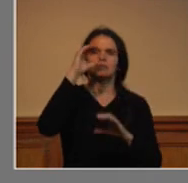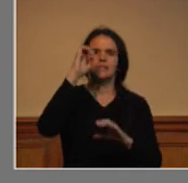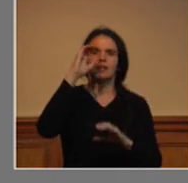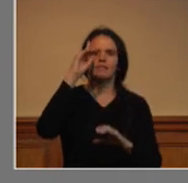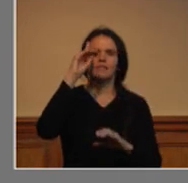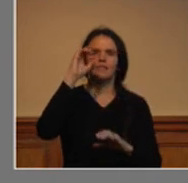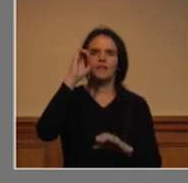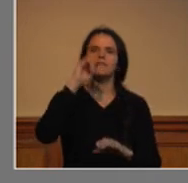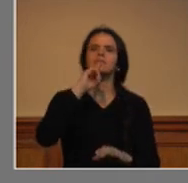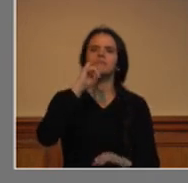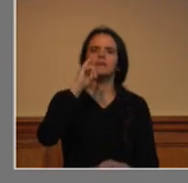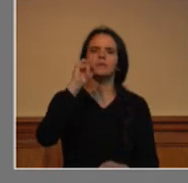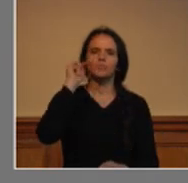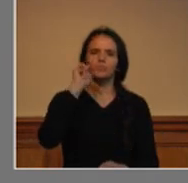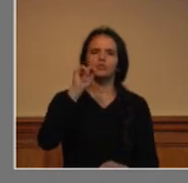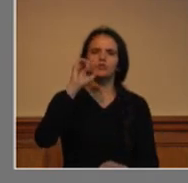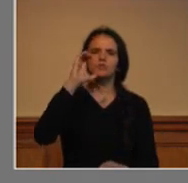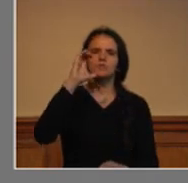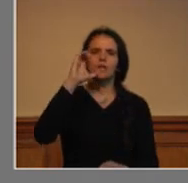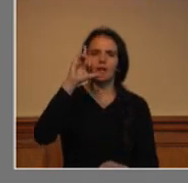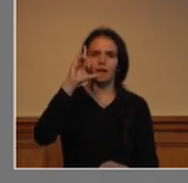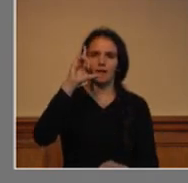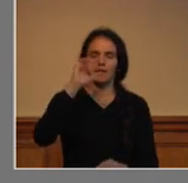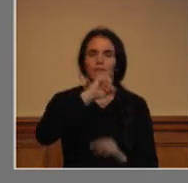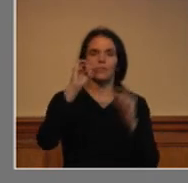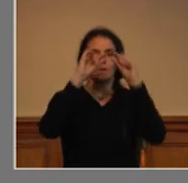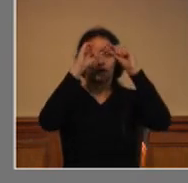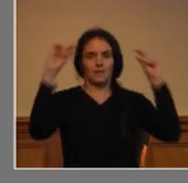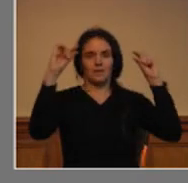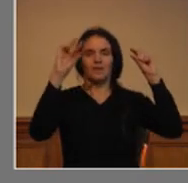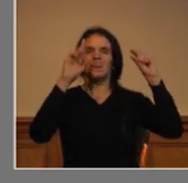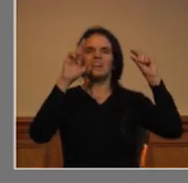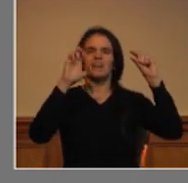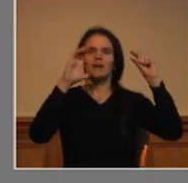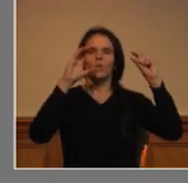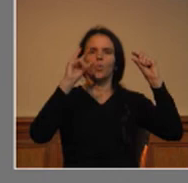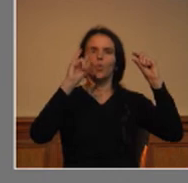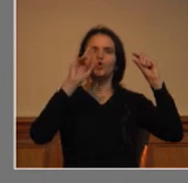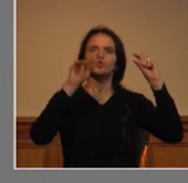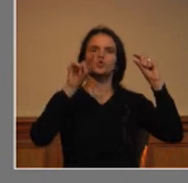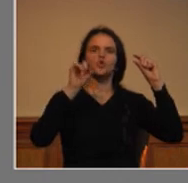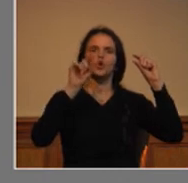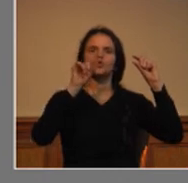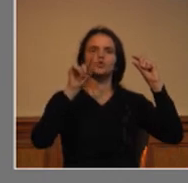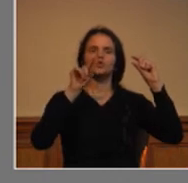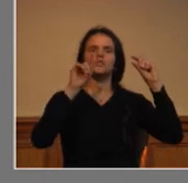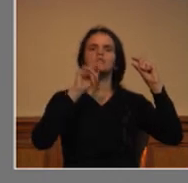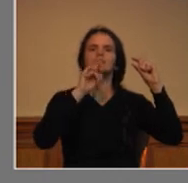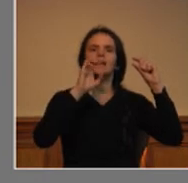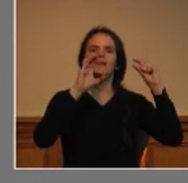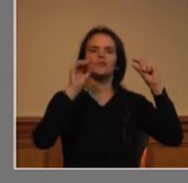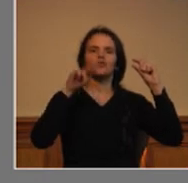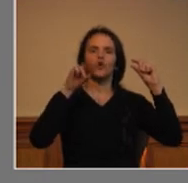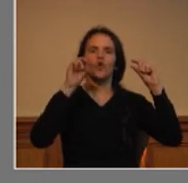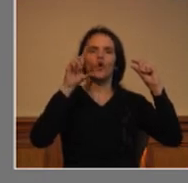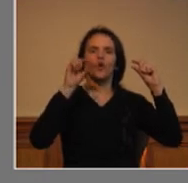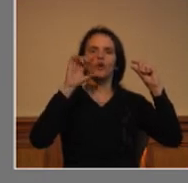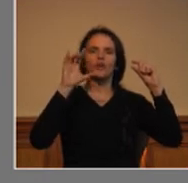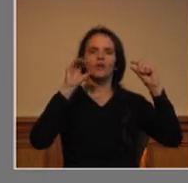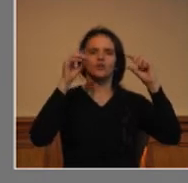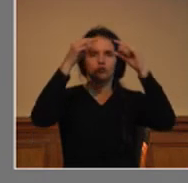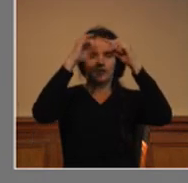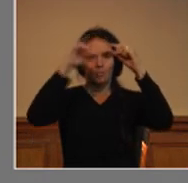www.cedeti.cl, nos fuimos a los recursos tecnológicos, software educativos,